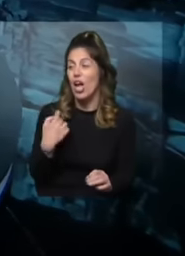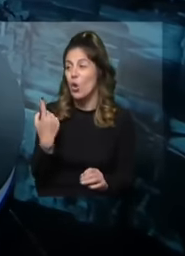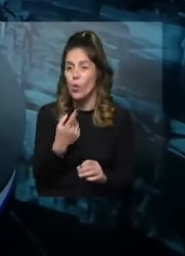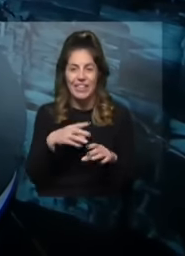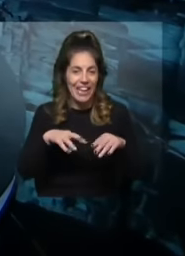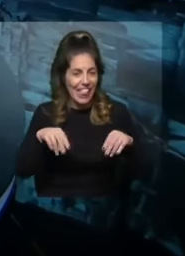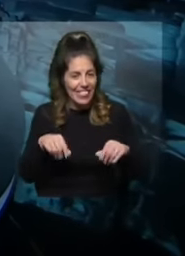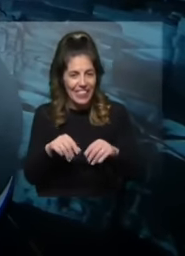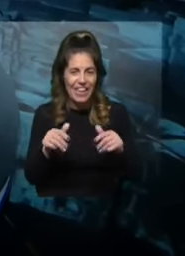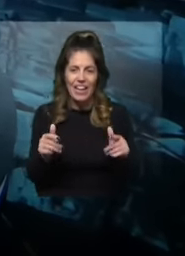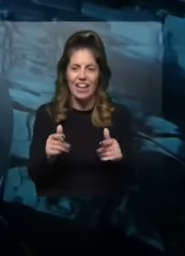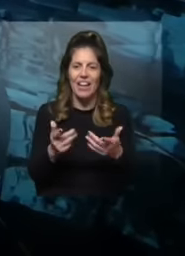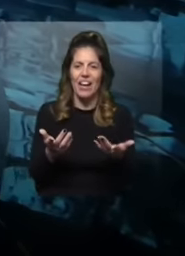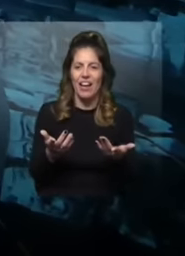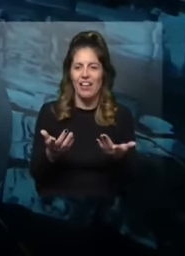que